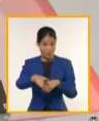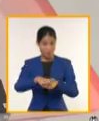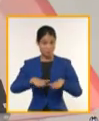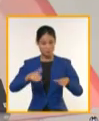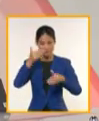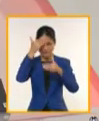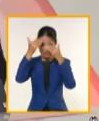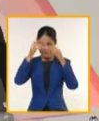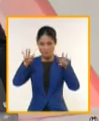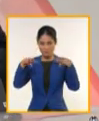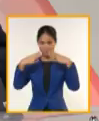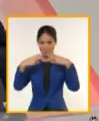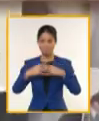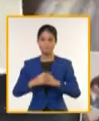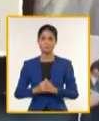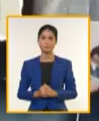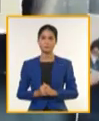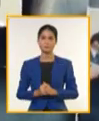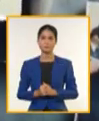gracias.